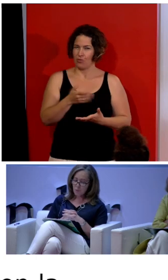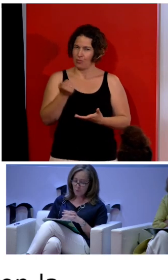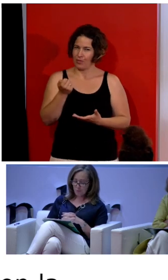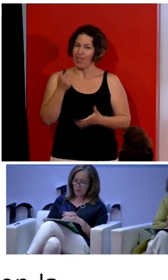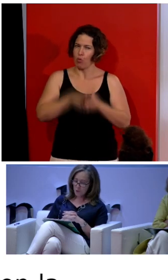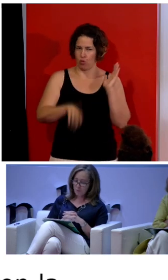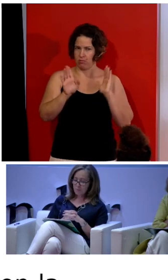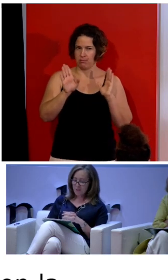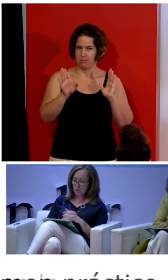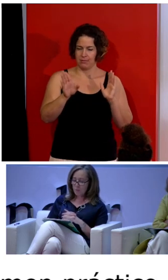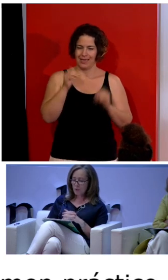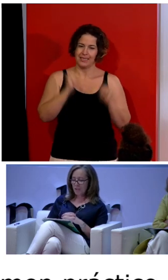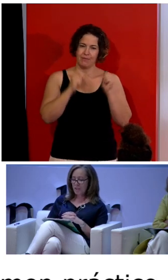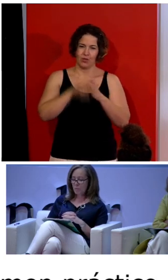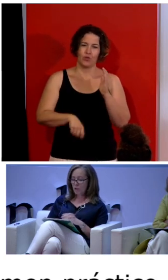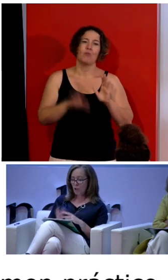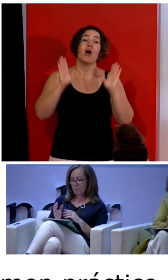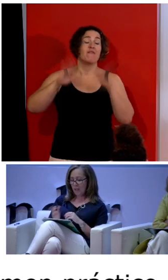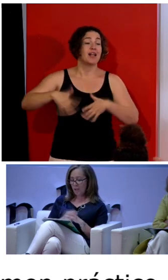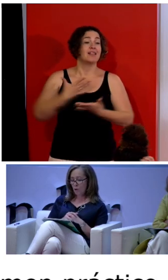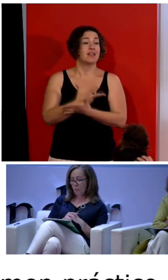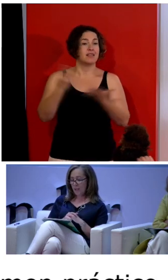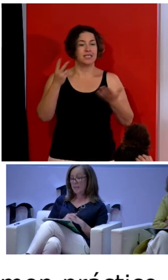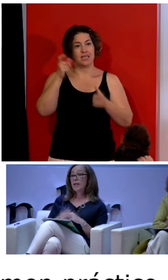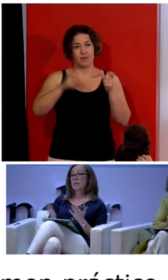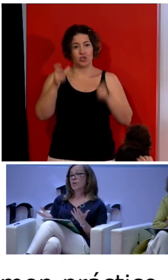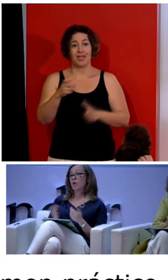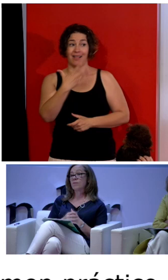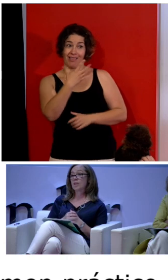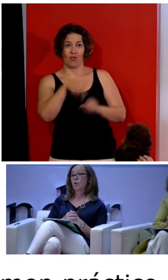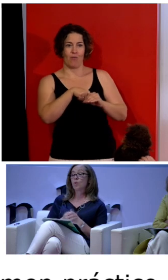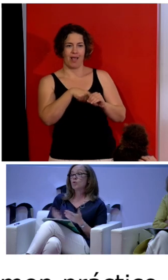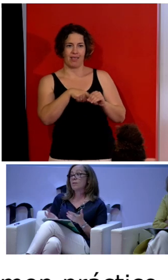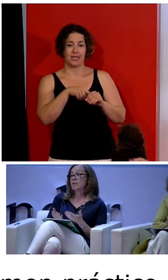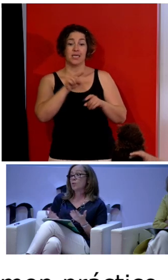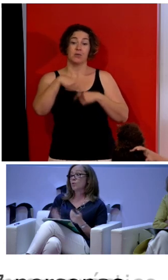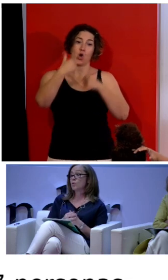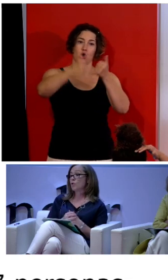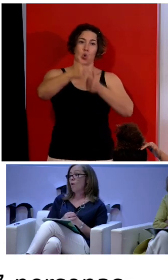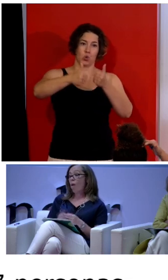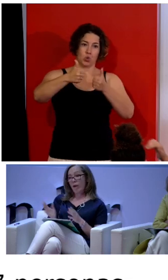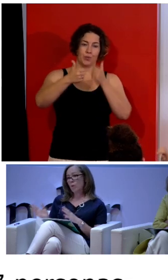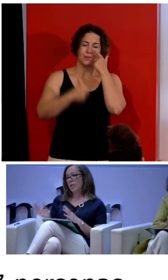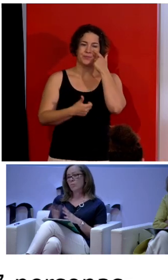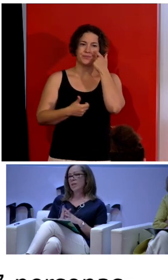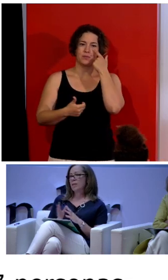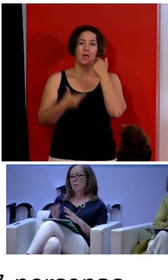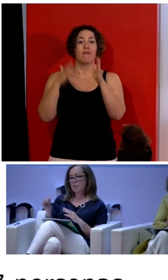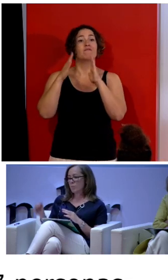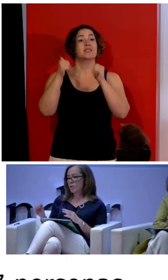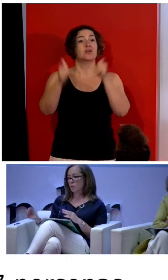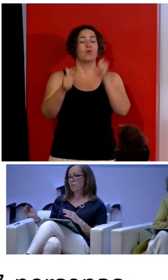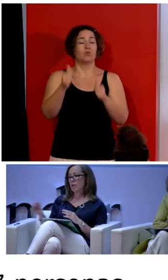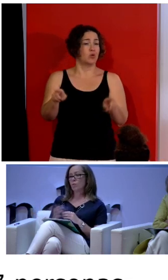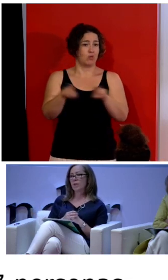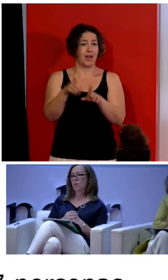era duro, pero bueno, tuvimos 17 personas para 5 plazas y se pasó a la fase de concurso. La fase de concurso, igual también,